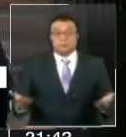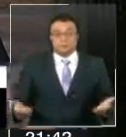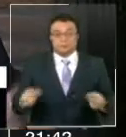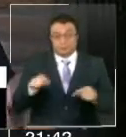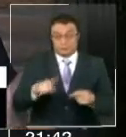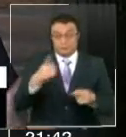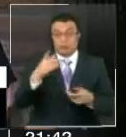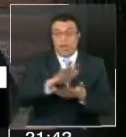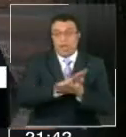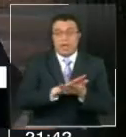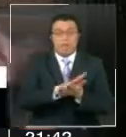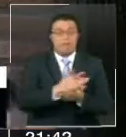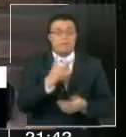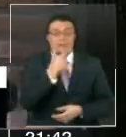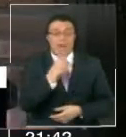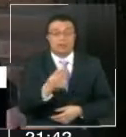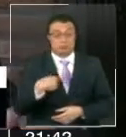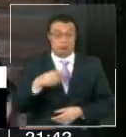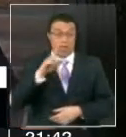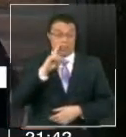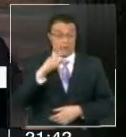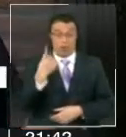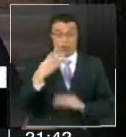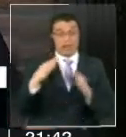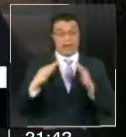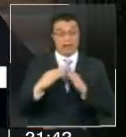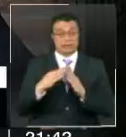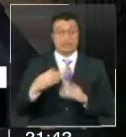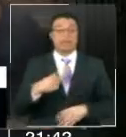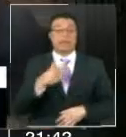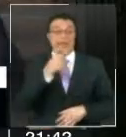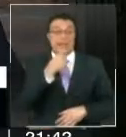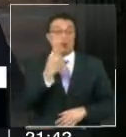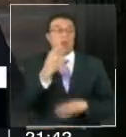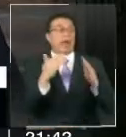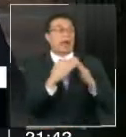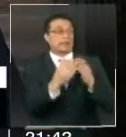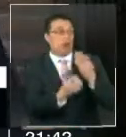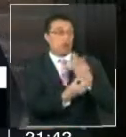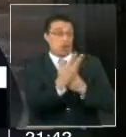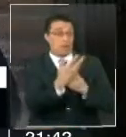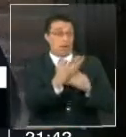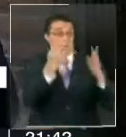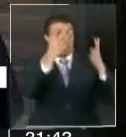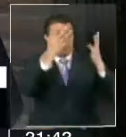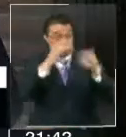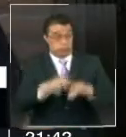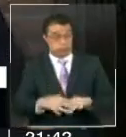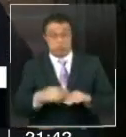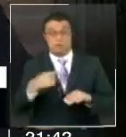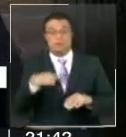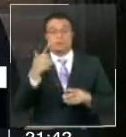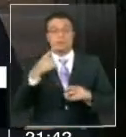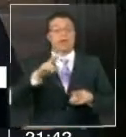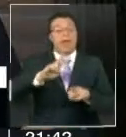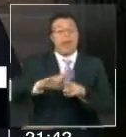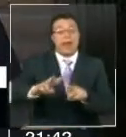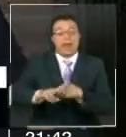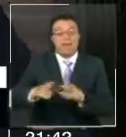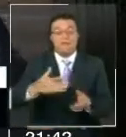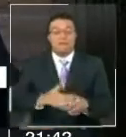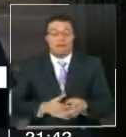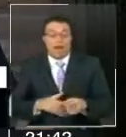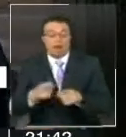un ejemplo sencillo, si yo tengo una casa y quiero hacer una nueva, la quiero demoler, no mando a reparar el living ni reparo el